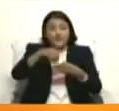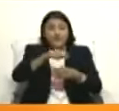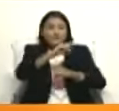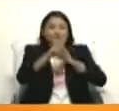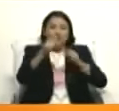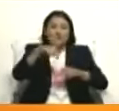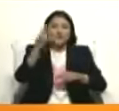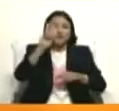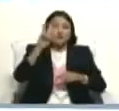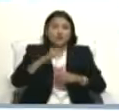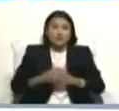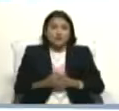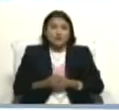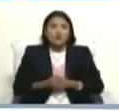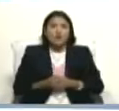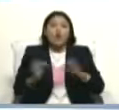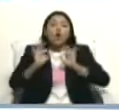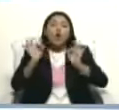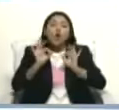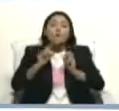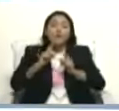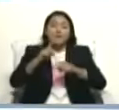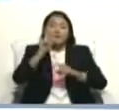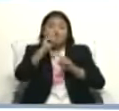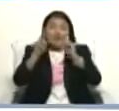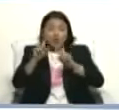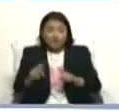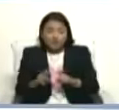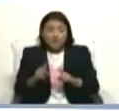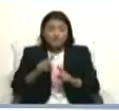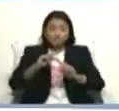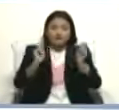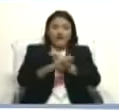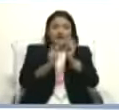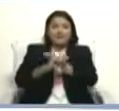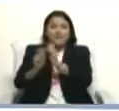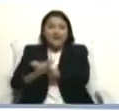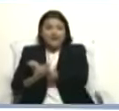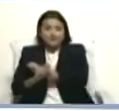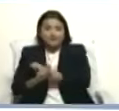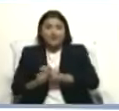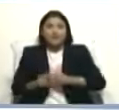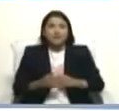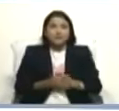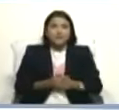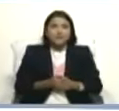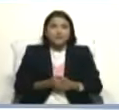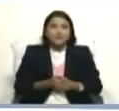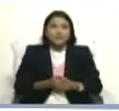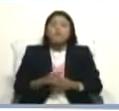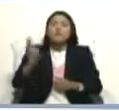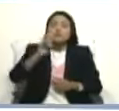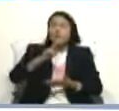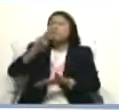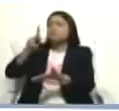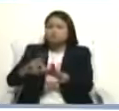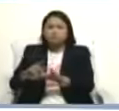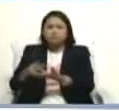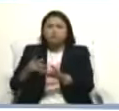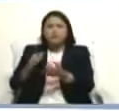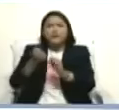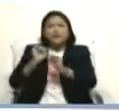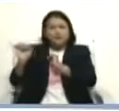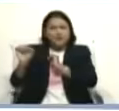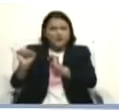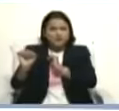ejecutara, o para cambiar sus preguntas. Y Venezuela, como ustedes saben, ejerció su defensa, que esto es un asunto